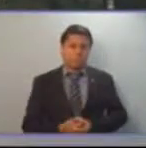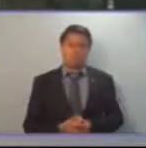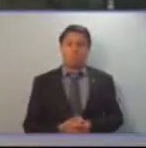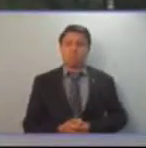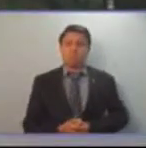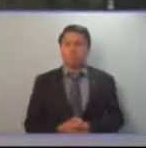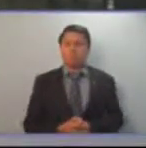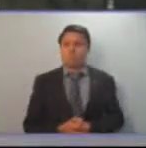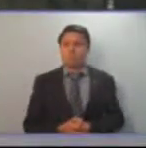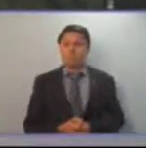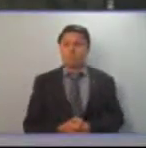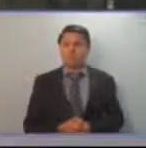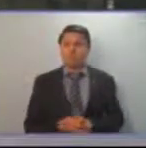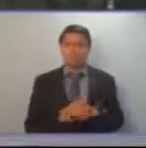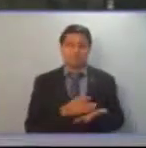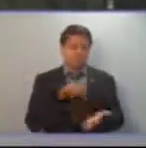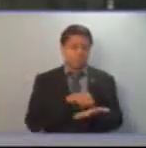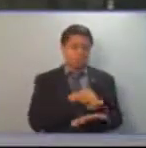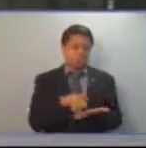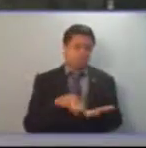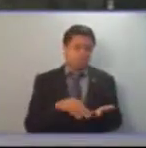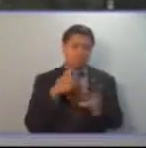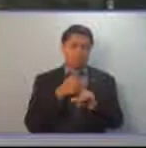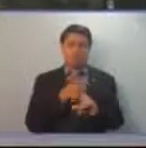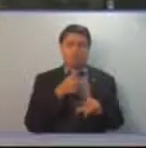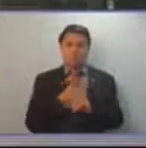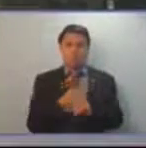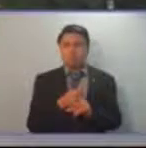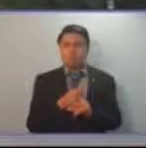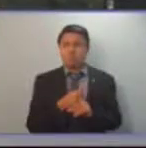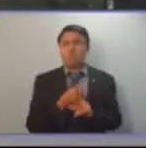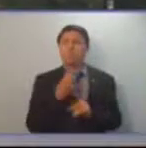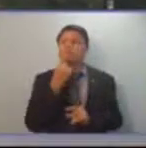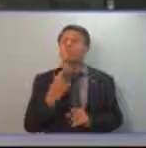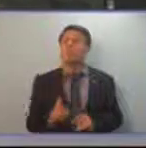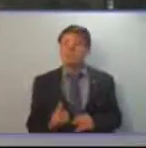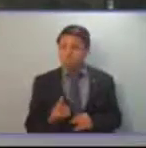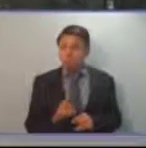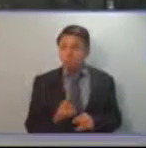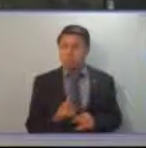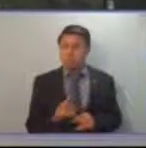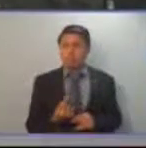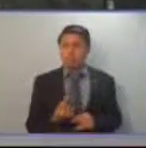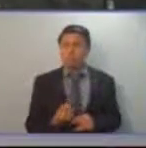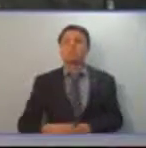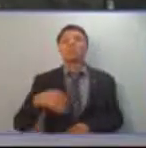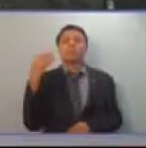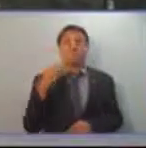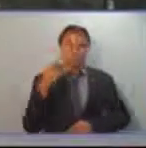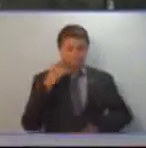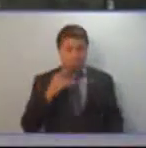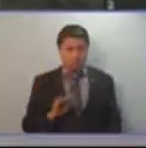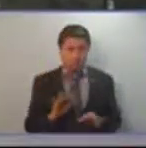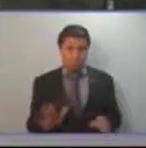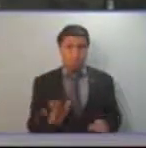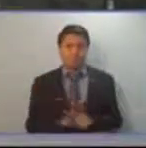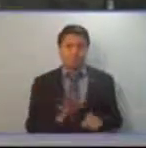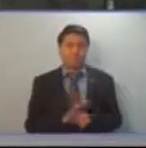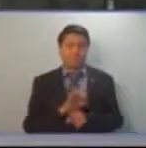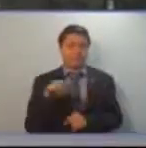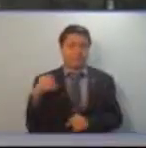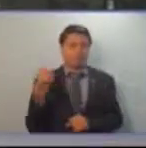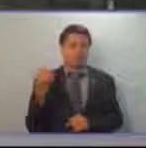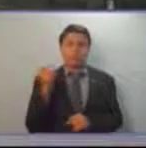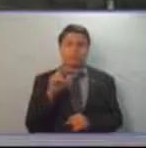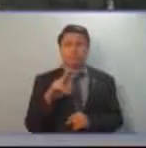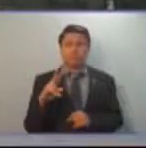de el municipio correspondiente aquellas personas que deben completar las juntas